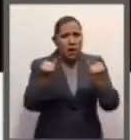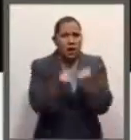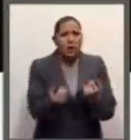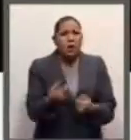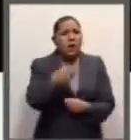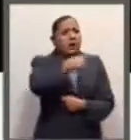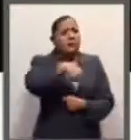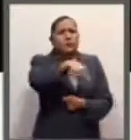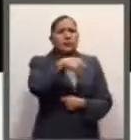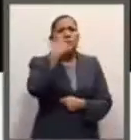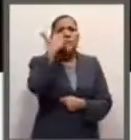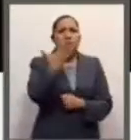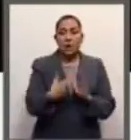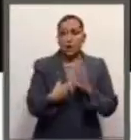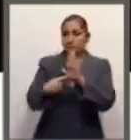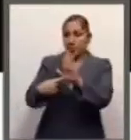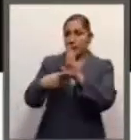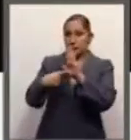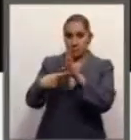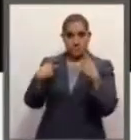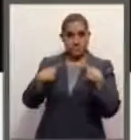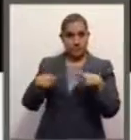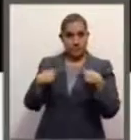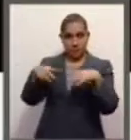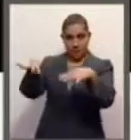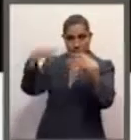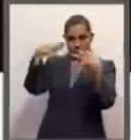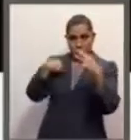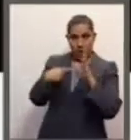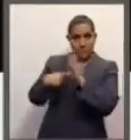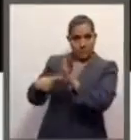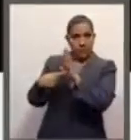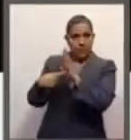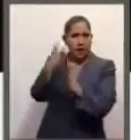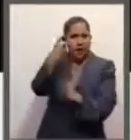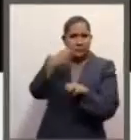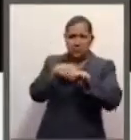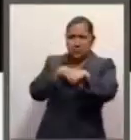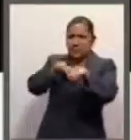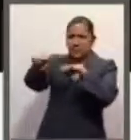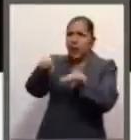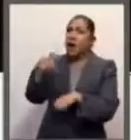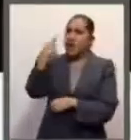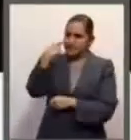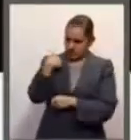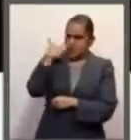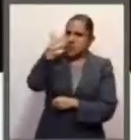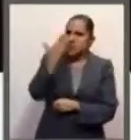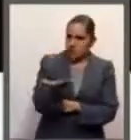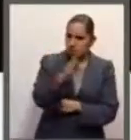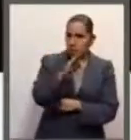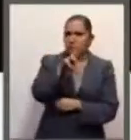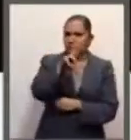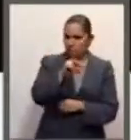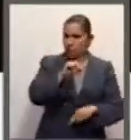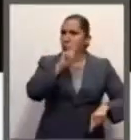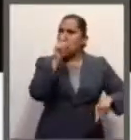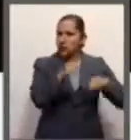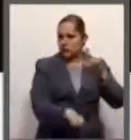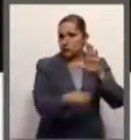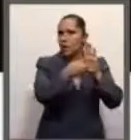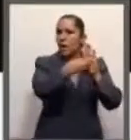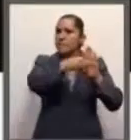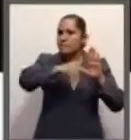de México diciendo que están a favor de eliminar al fuero. Y le pido al canal del